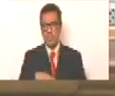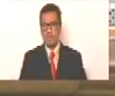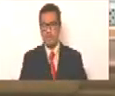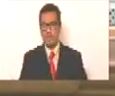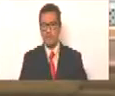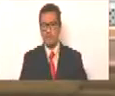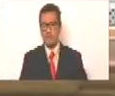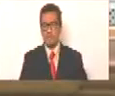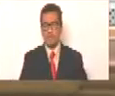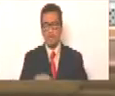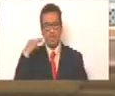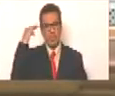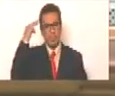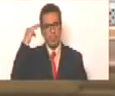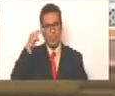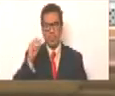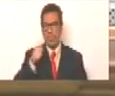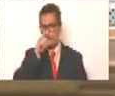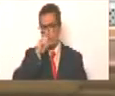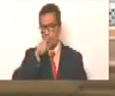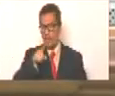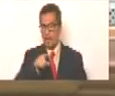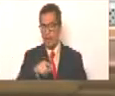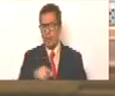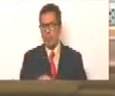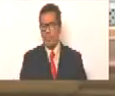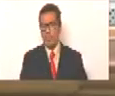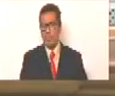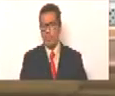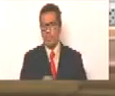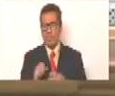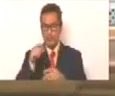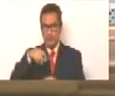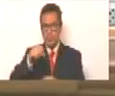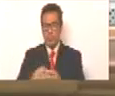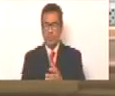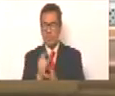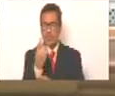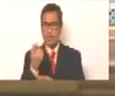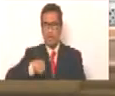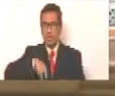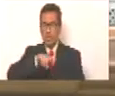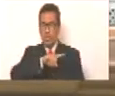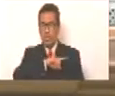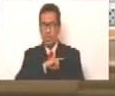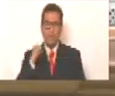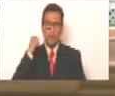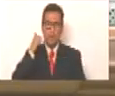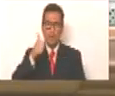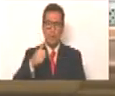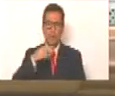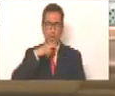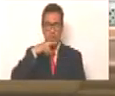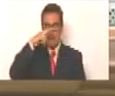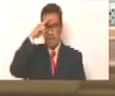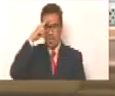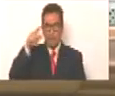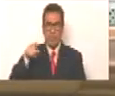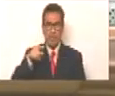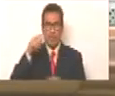conmemoración del 10º aniversario de la siembra de nuestro comandante eterno, de nuestro padre Hugo Chávez, sírvanse